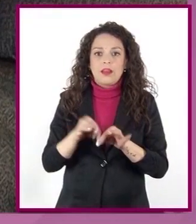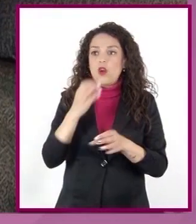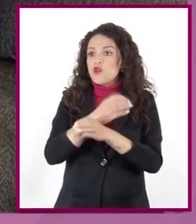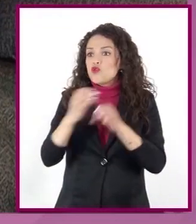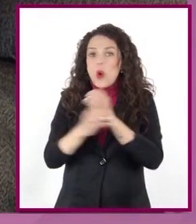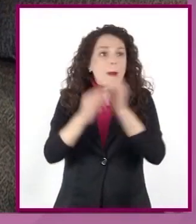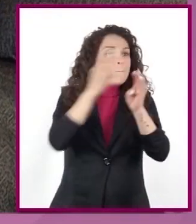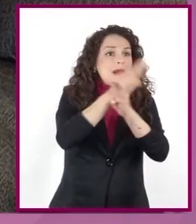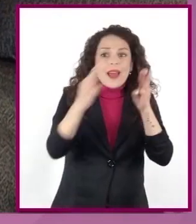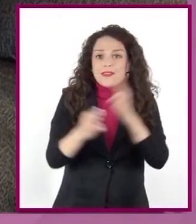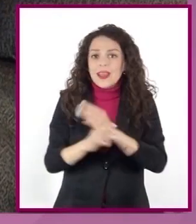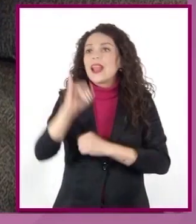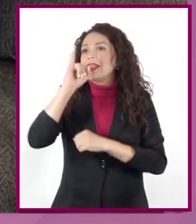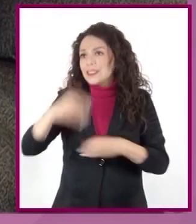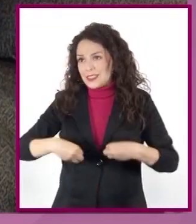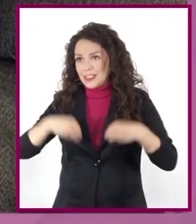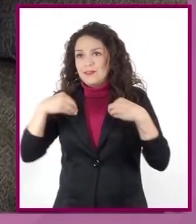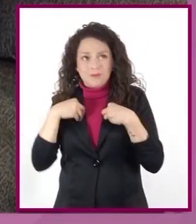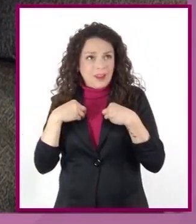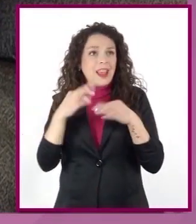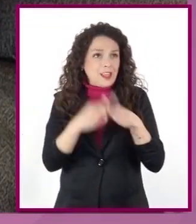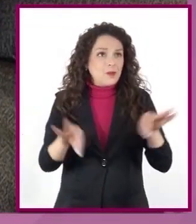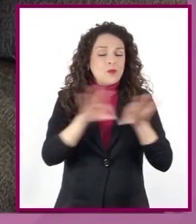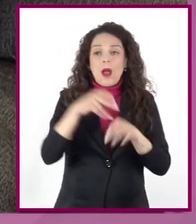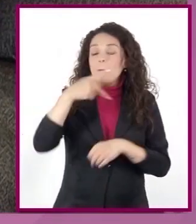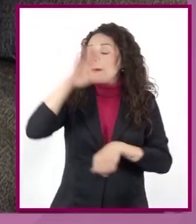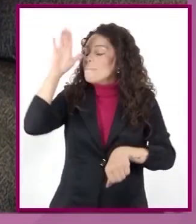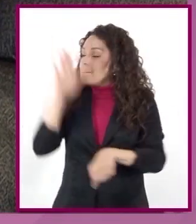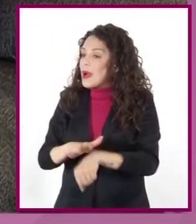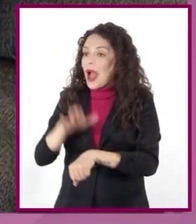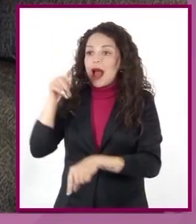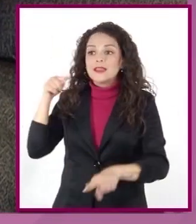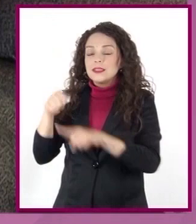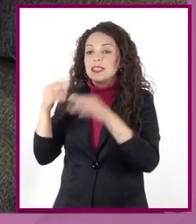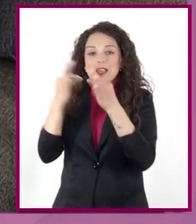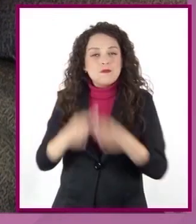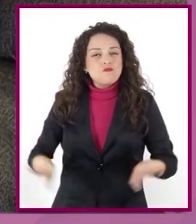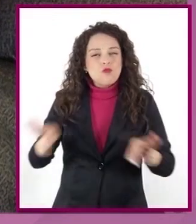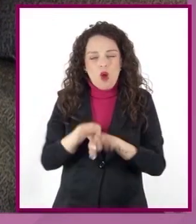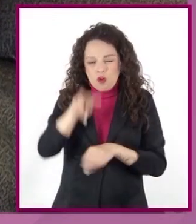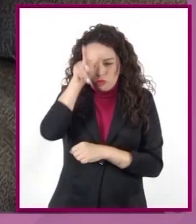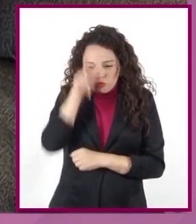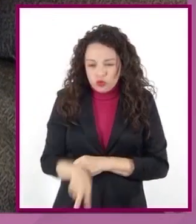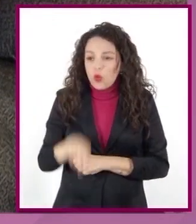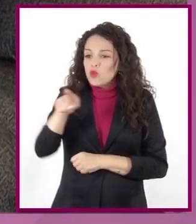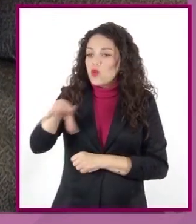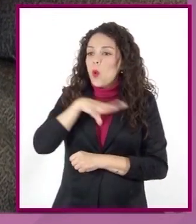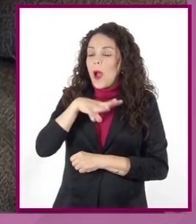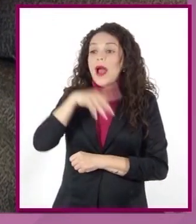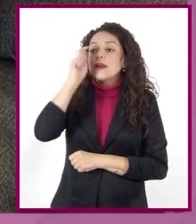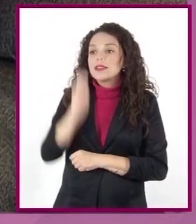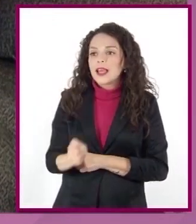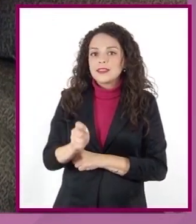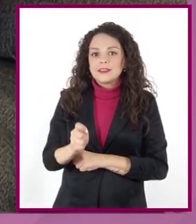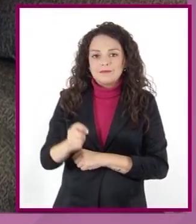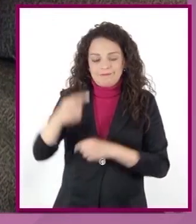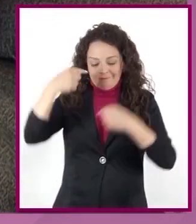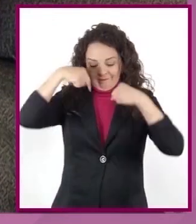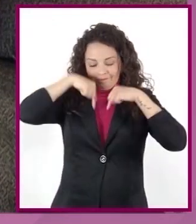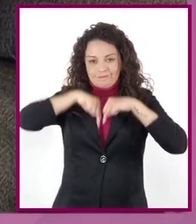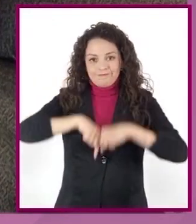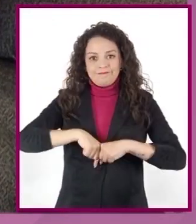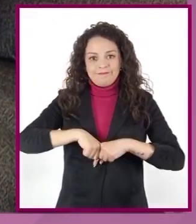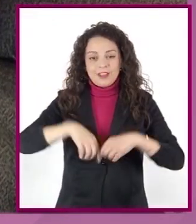importante porque vivimos en el mundo material, pero me refiero a lo importante de verdad que tienes tú. Que eres tú mismo, que es tu